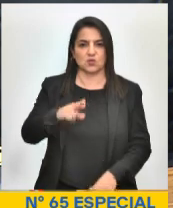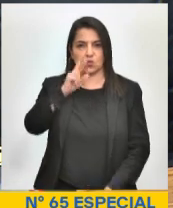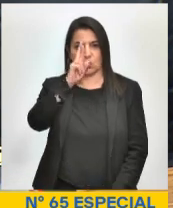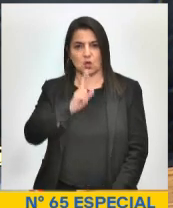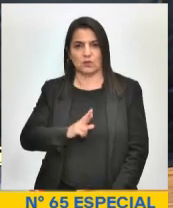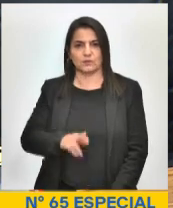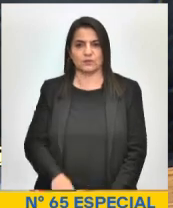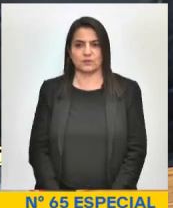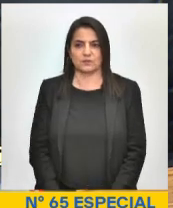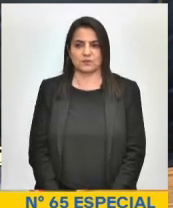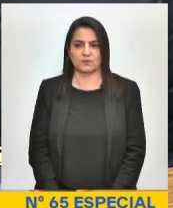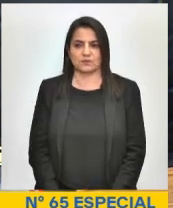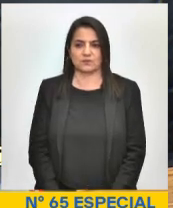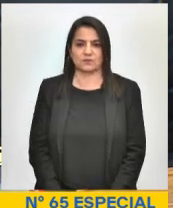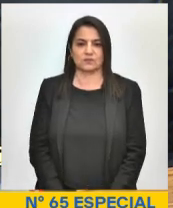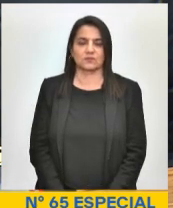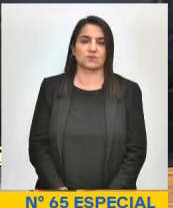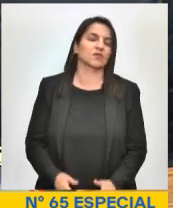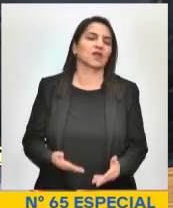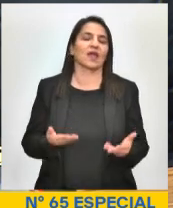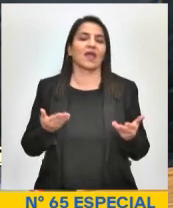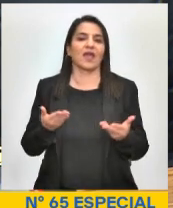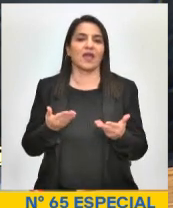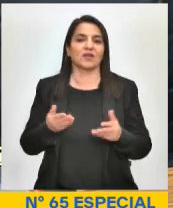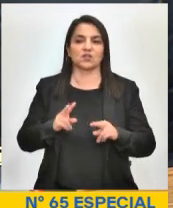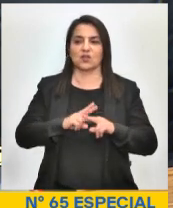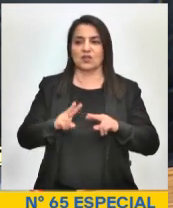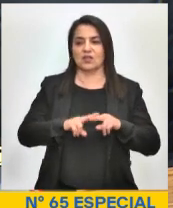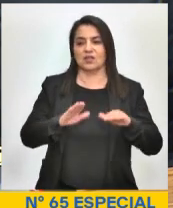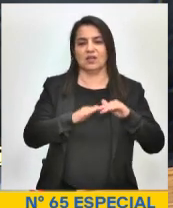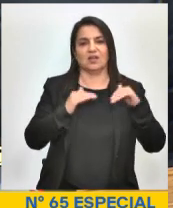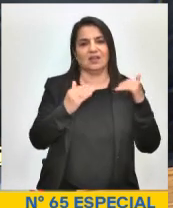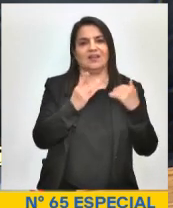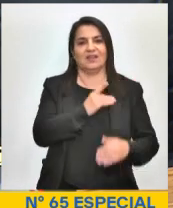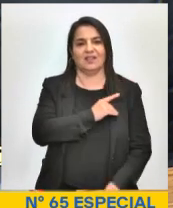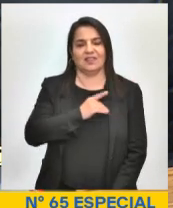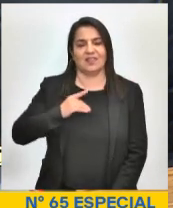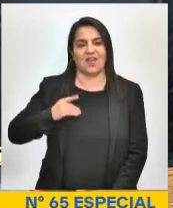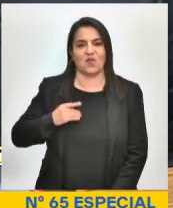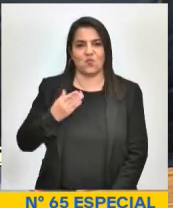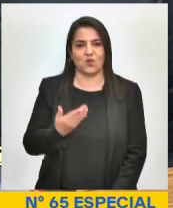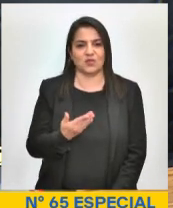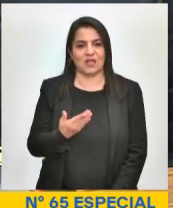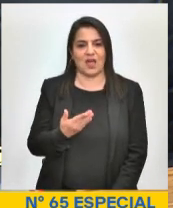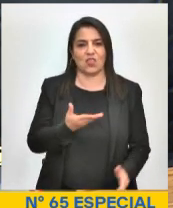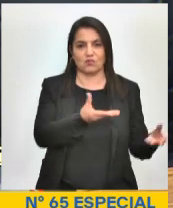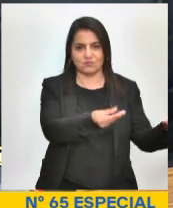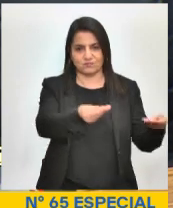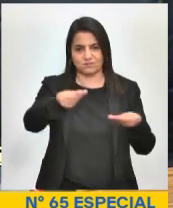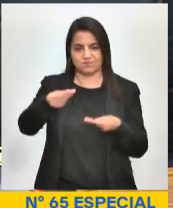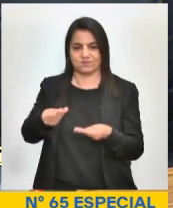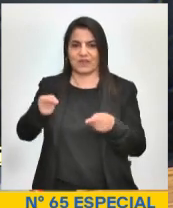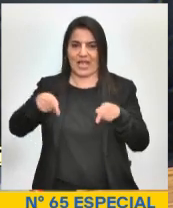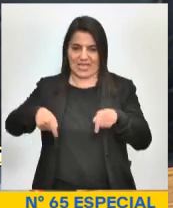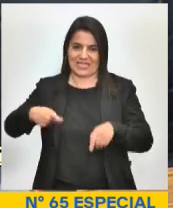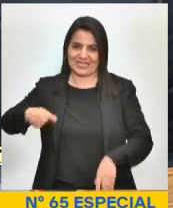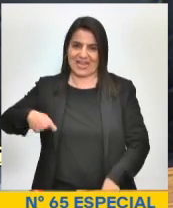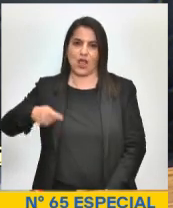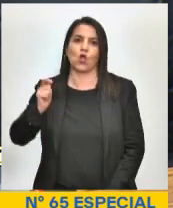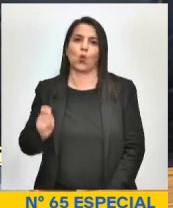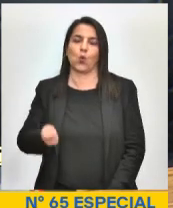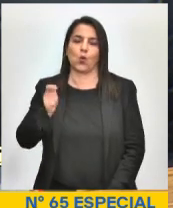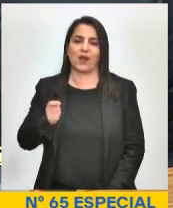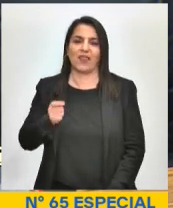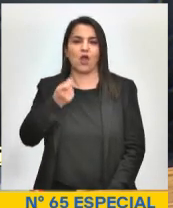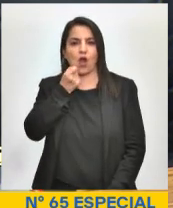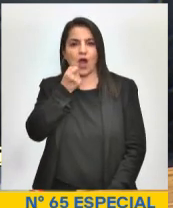funciones. Eso es lo que ha sometido la Cámara de Diputados a conocimiento y decisión de este jurado. Esta acusación debe